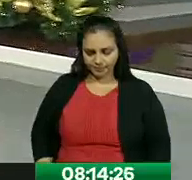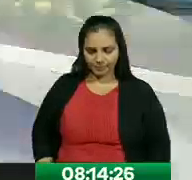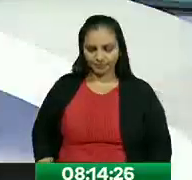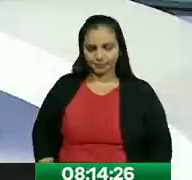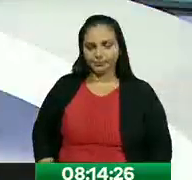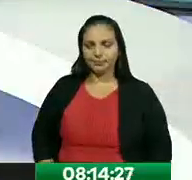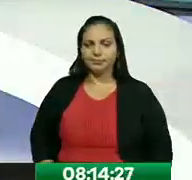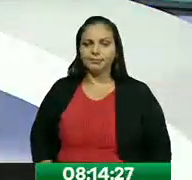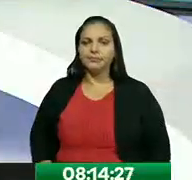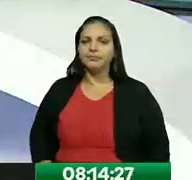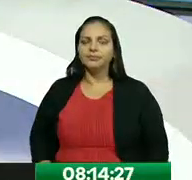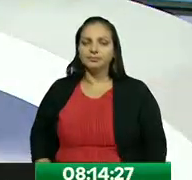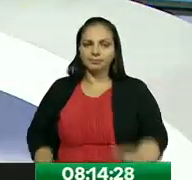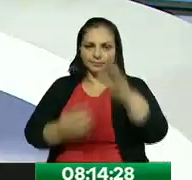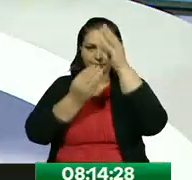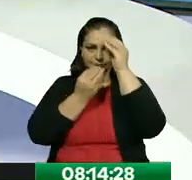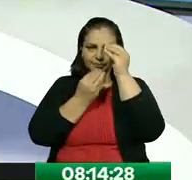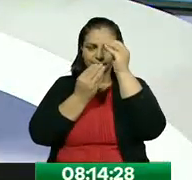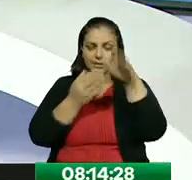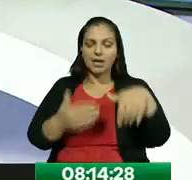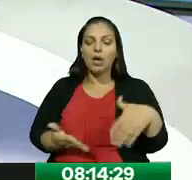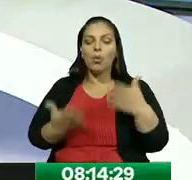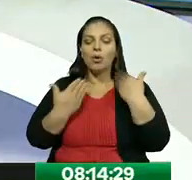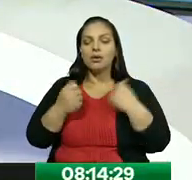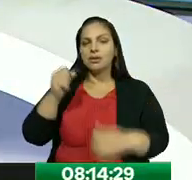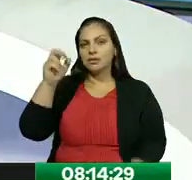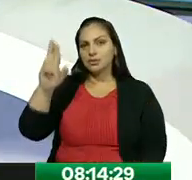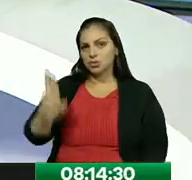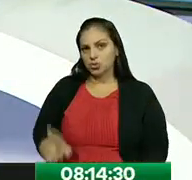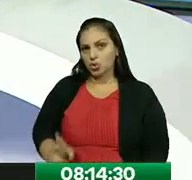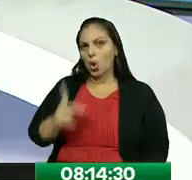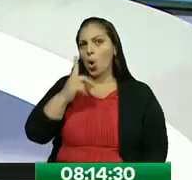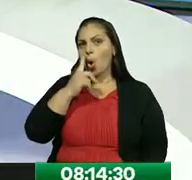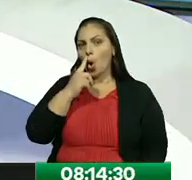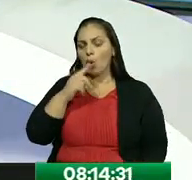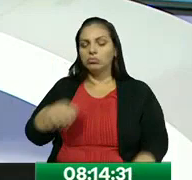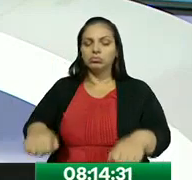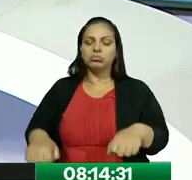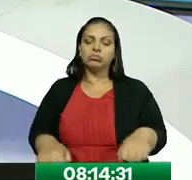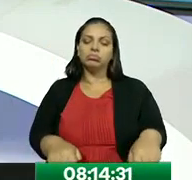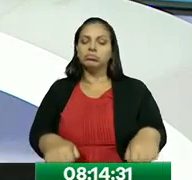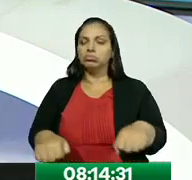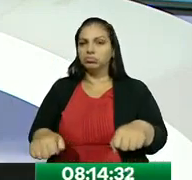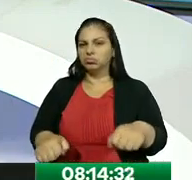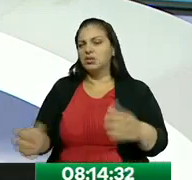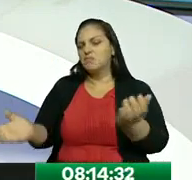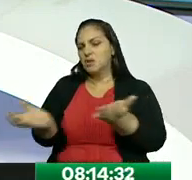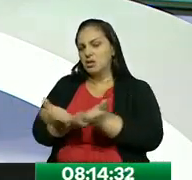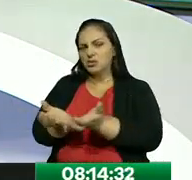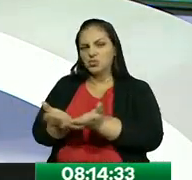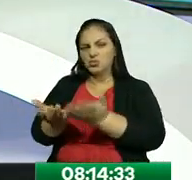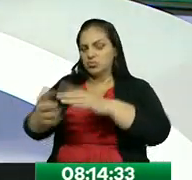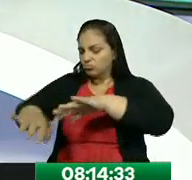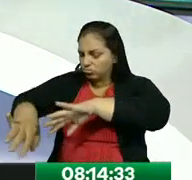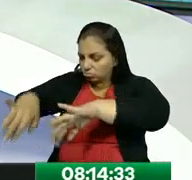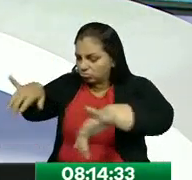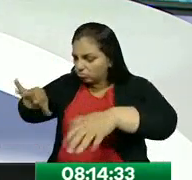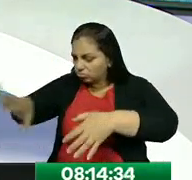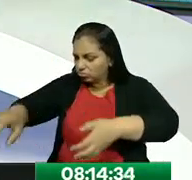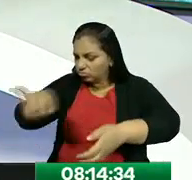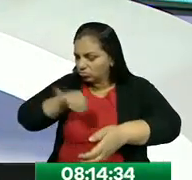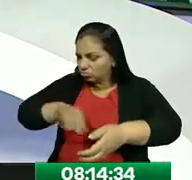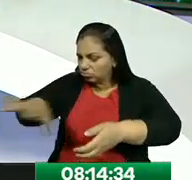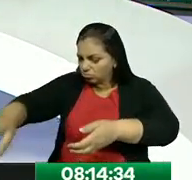hombre murió luego de ser atropellado en el suroeste de Guayaquil. El conductor del vehículo implicado en el accidente se dio a la fuga.